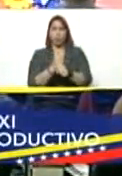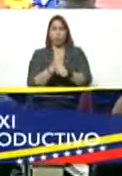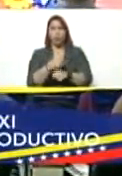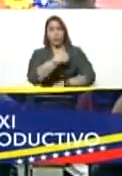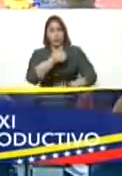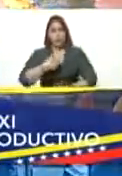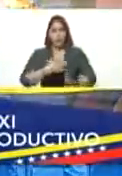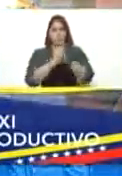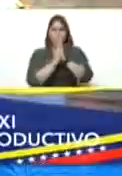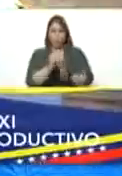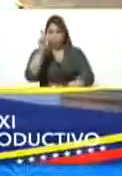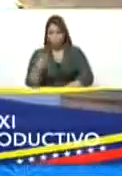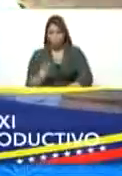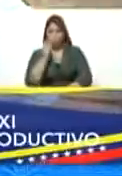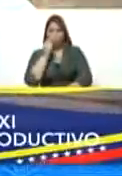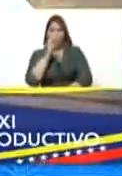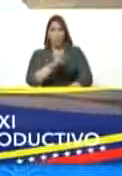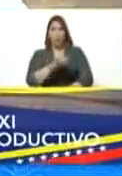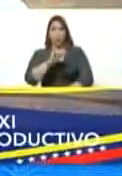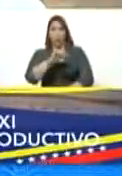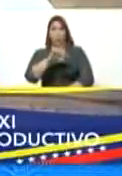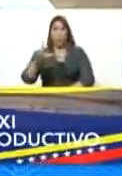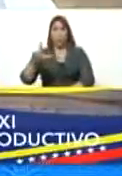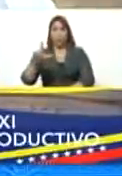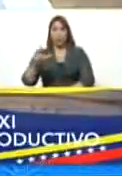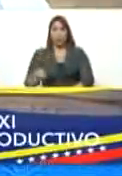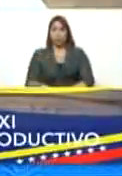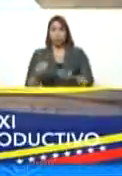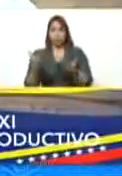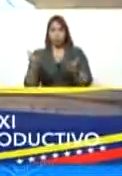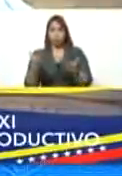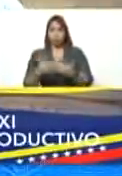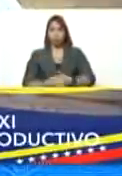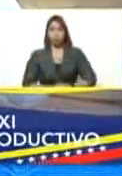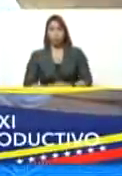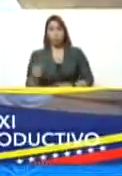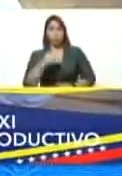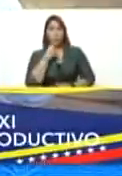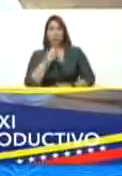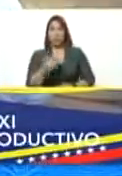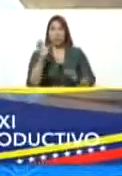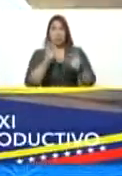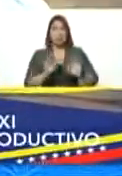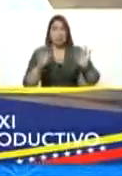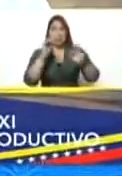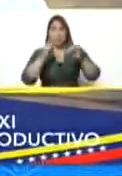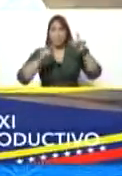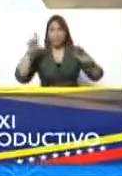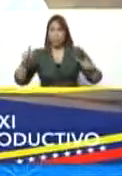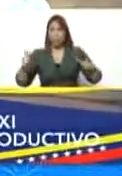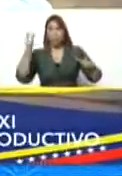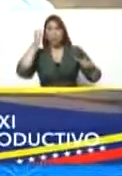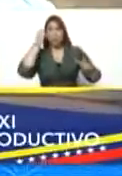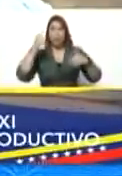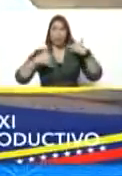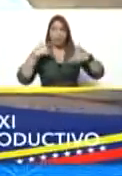Rangel le dijera, en estos días leí la palabra y no le dijiste nada a la gente, el día del